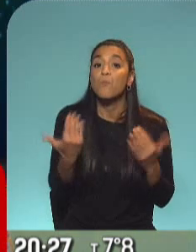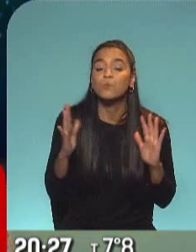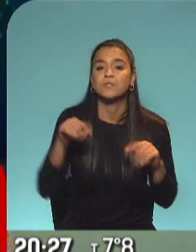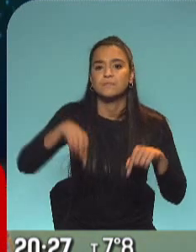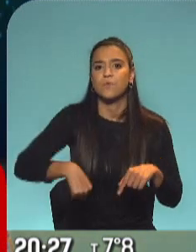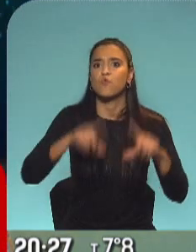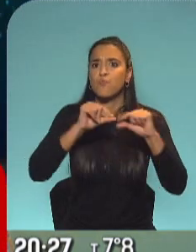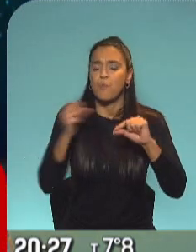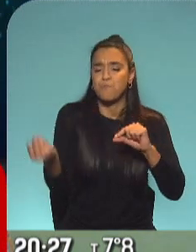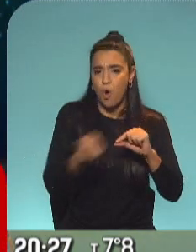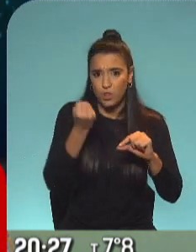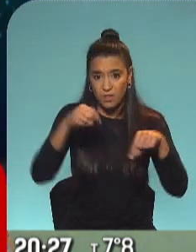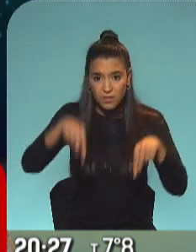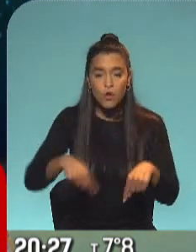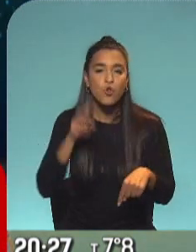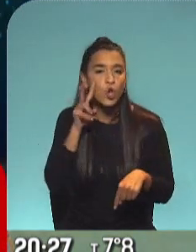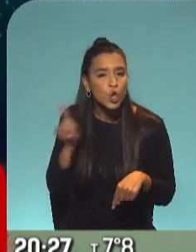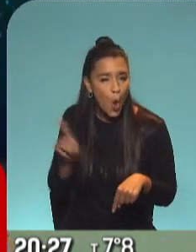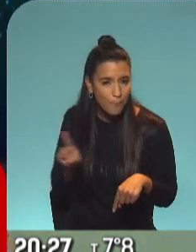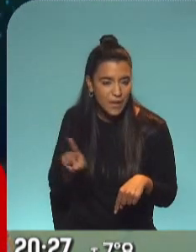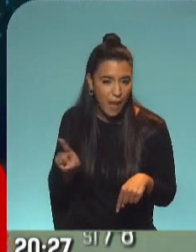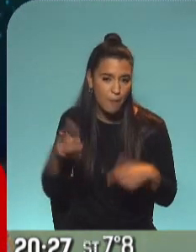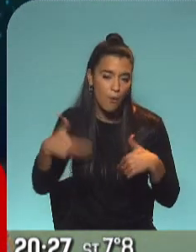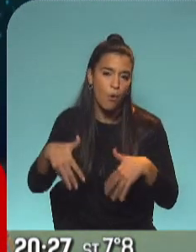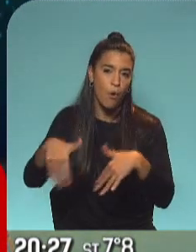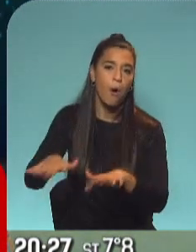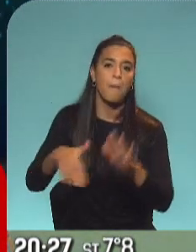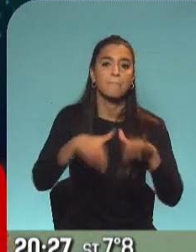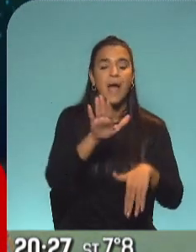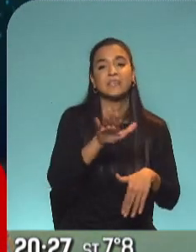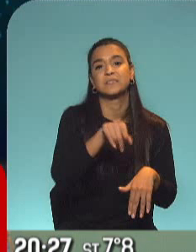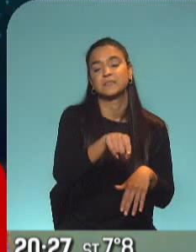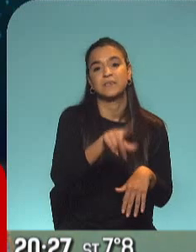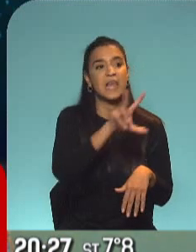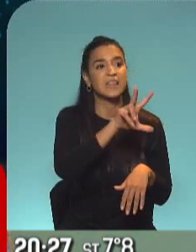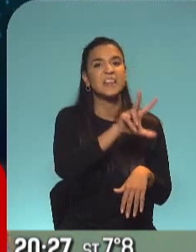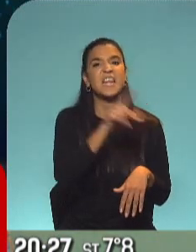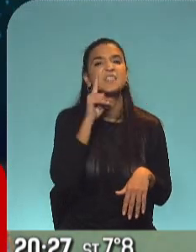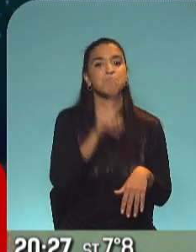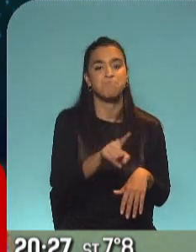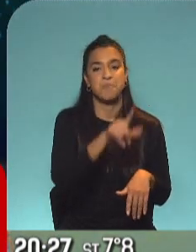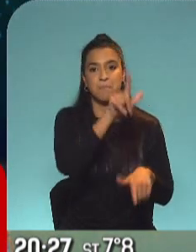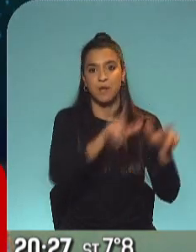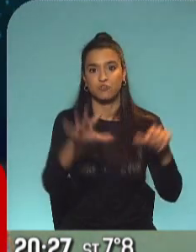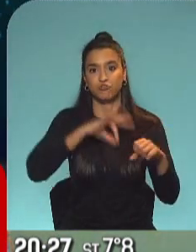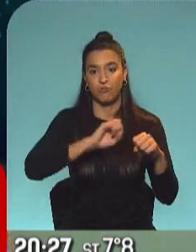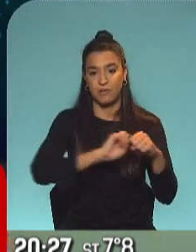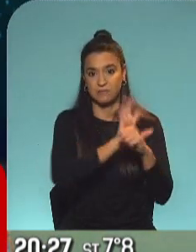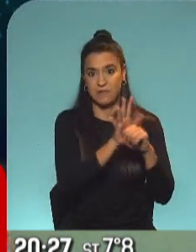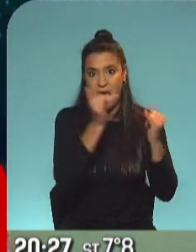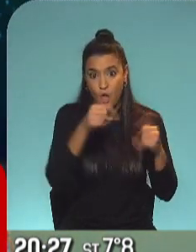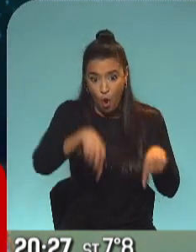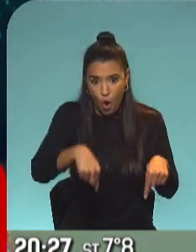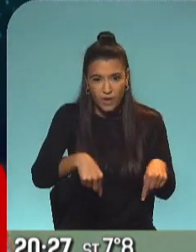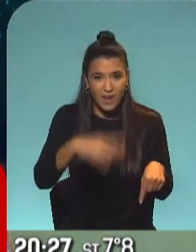del día, el número que no miramos tanto y nos dejamos llevar más con los casi 3.000 casos nuevos que hubo hoy, récord. Pero cuando